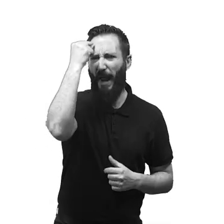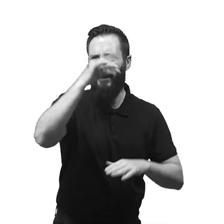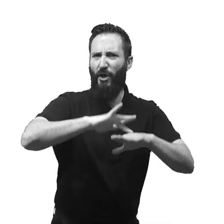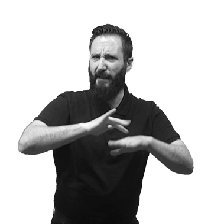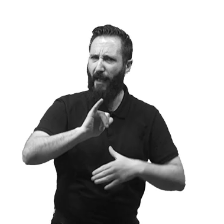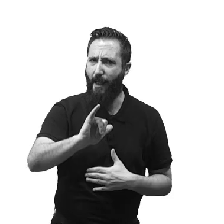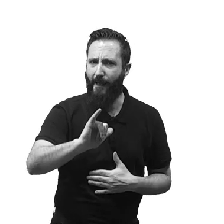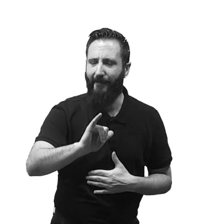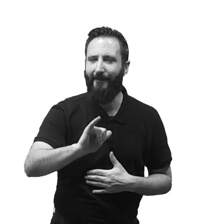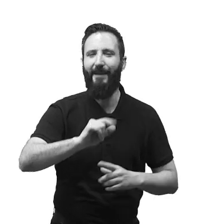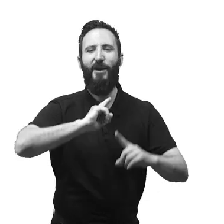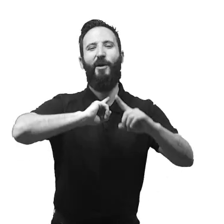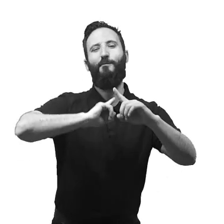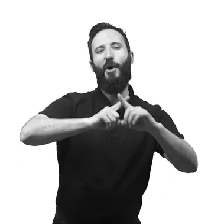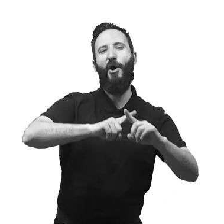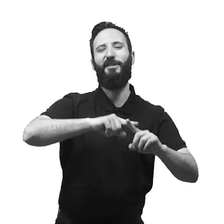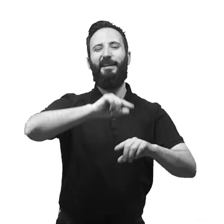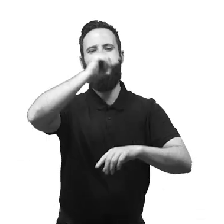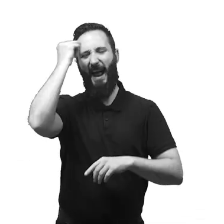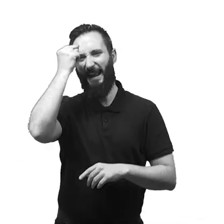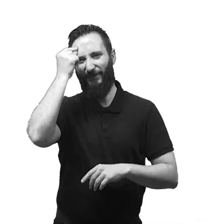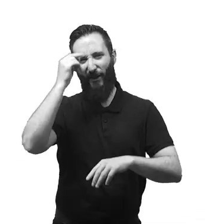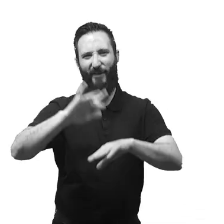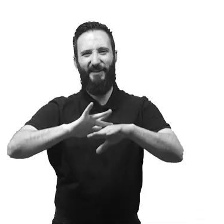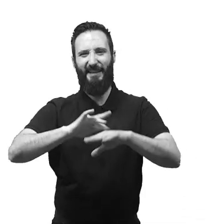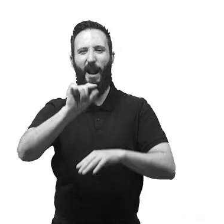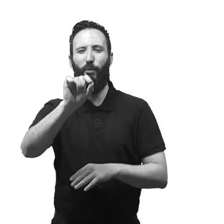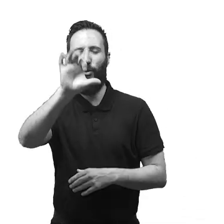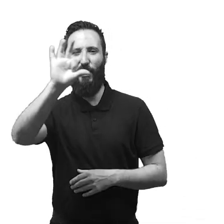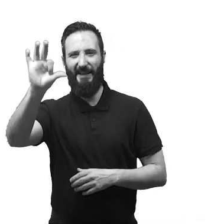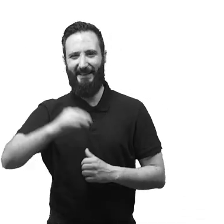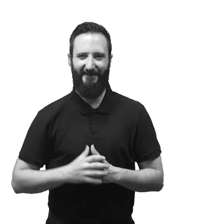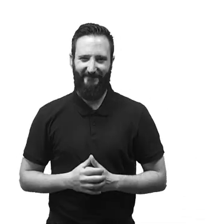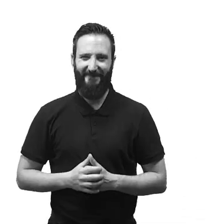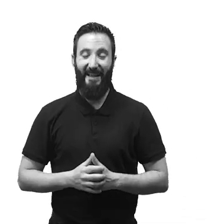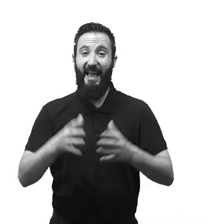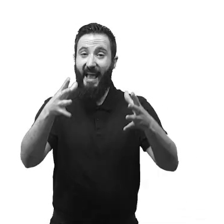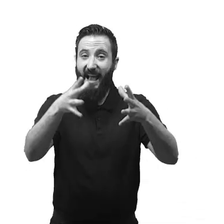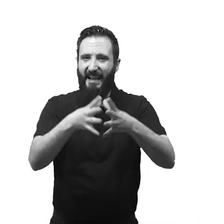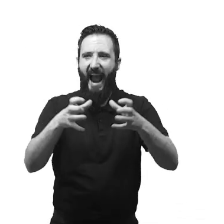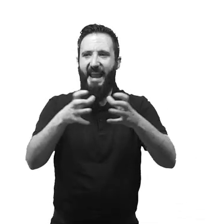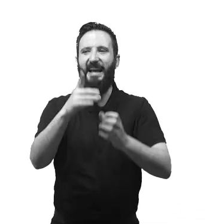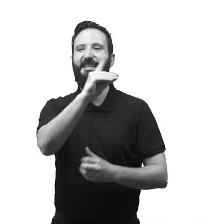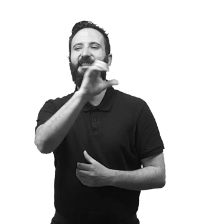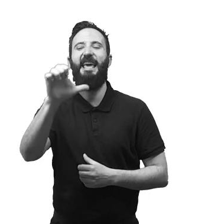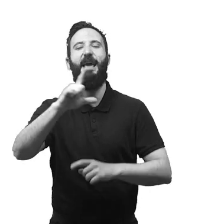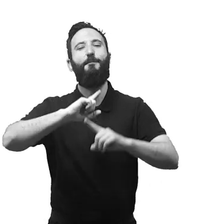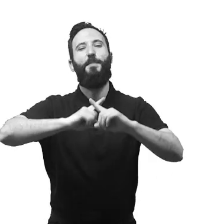Portalentodigital.es. Ganas de Portalento Digital.